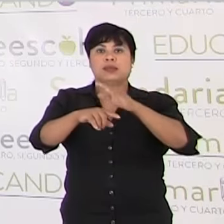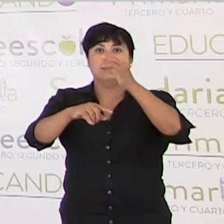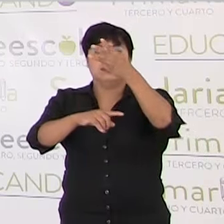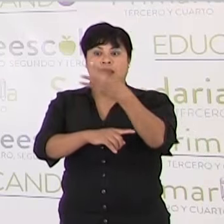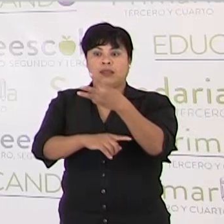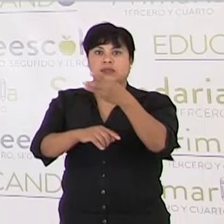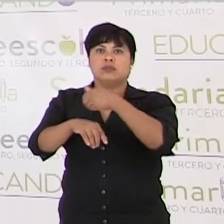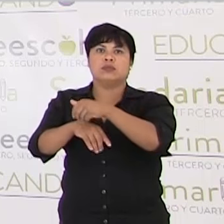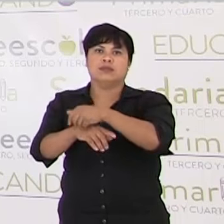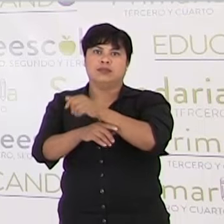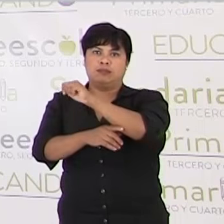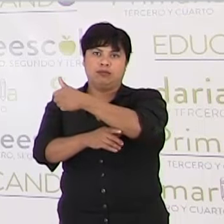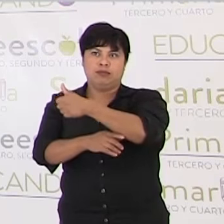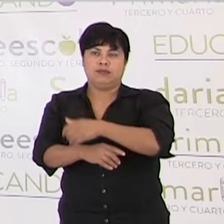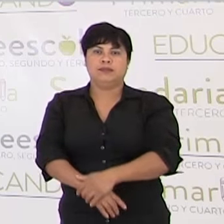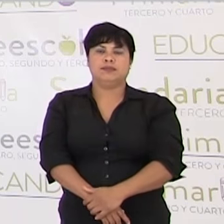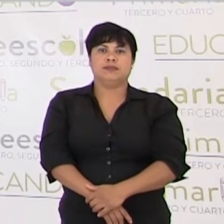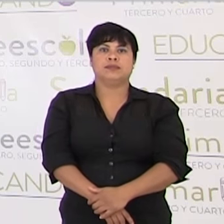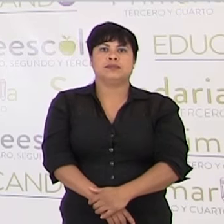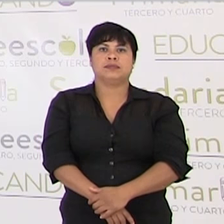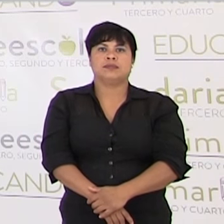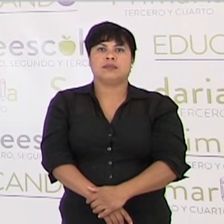otro número. ¿Sí?